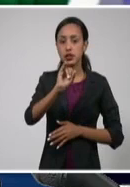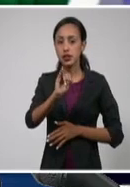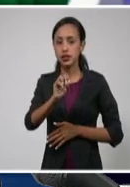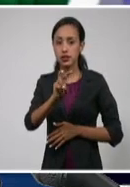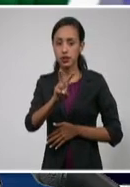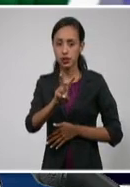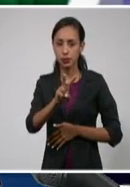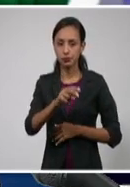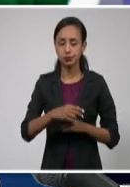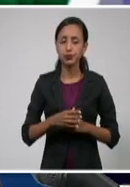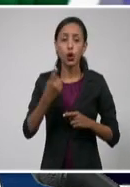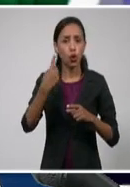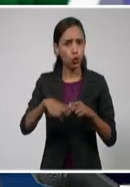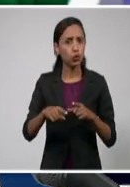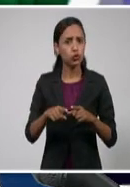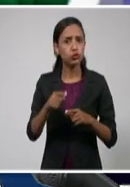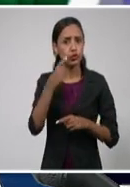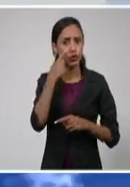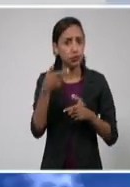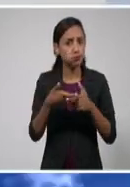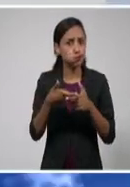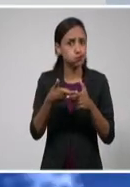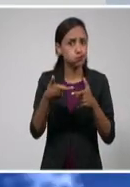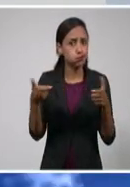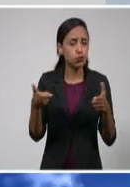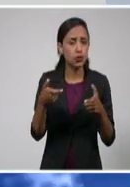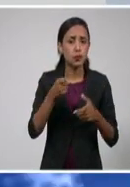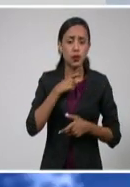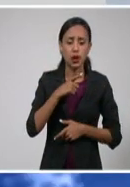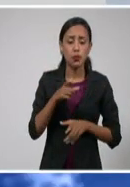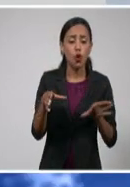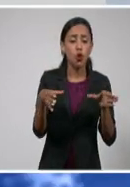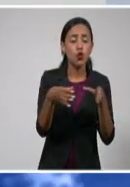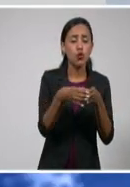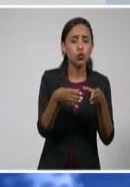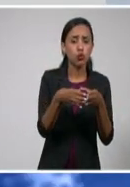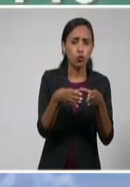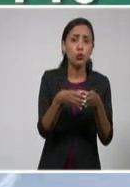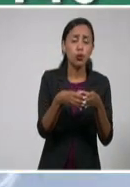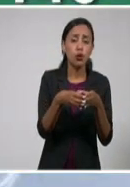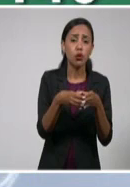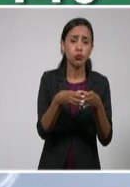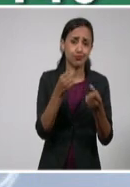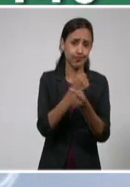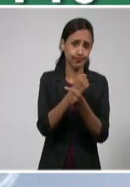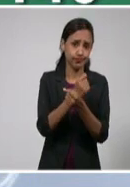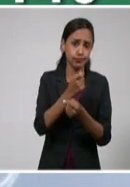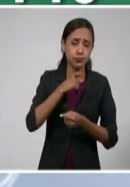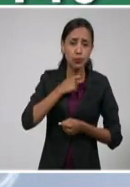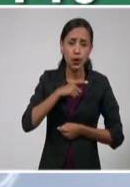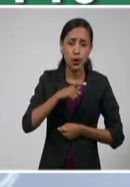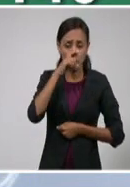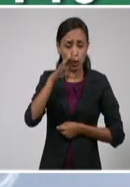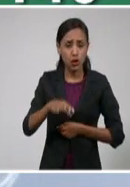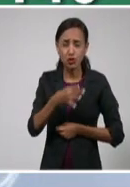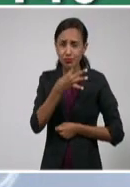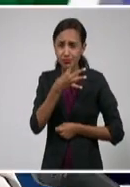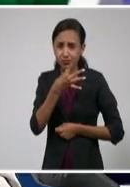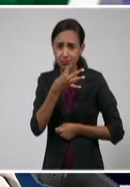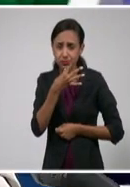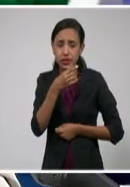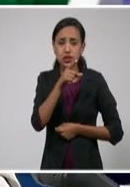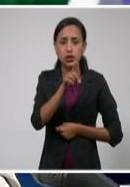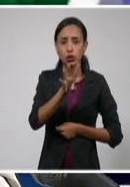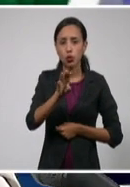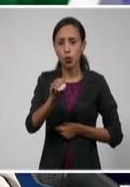3.361. Otro indicador que continúa elevado está en los grupos vulnerables de menores y de adultos con 140 enfermos. Y